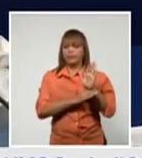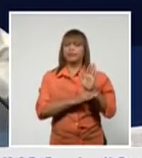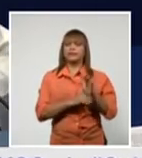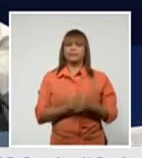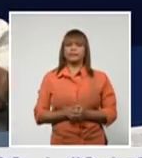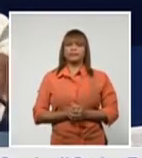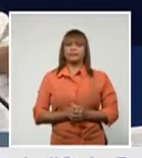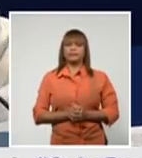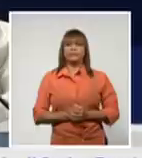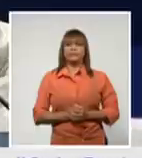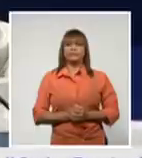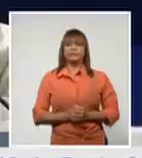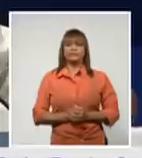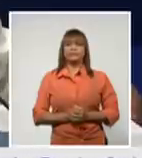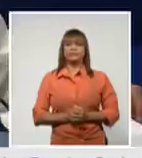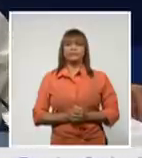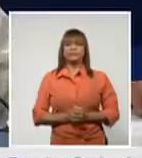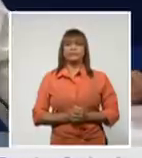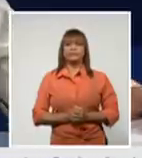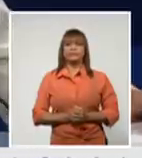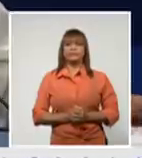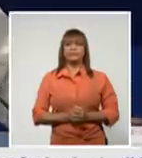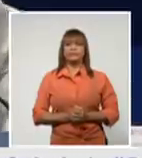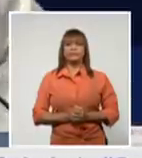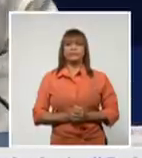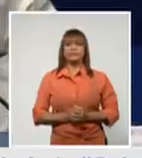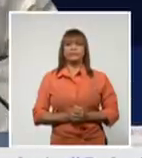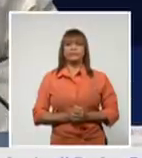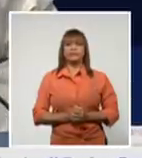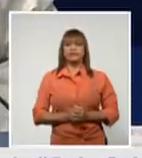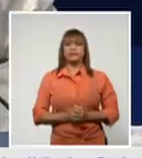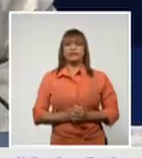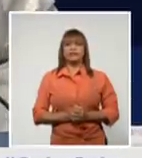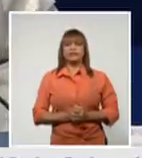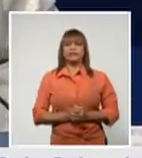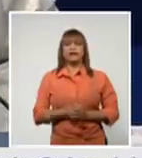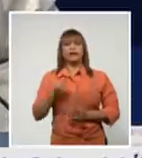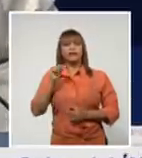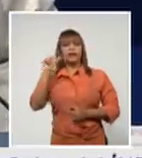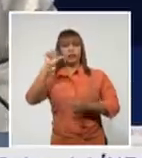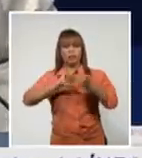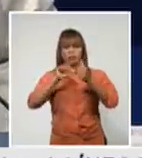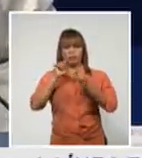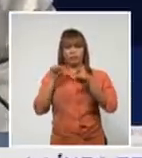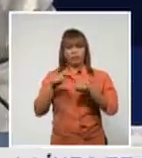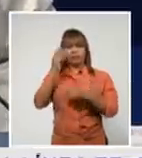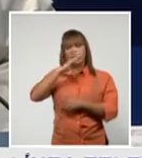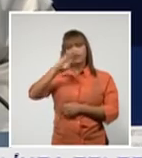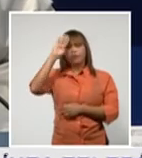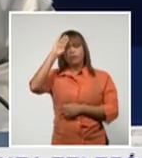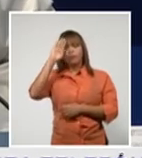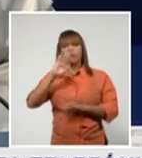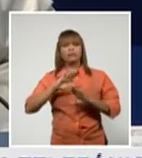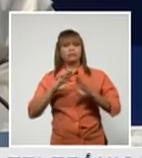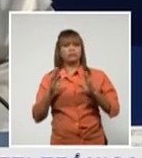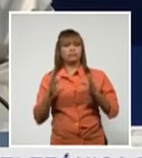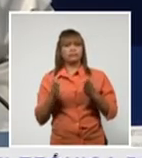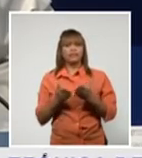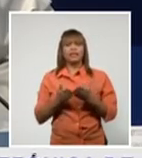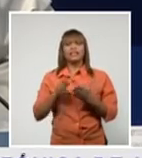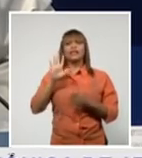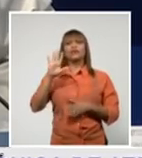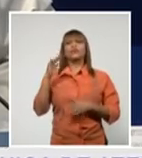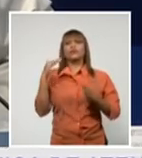están establecidas. Con este comportamiento en el país, pues ya de los